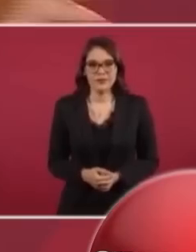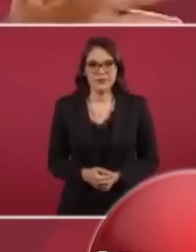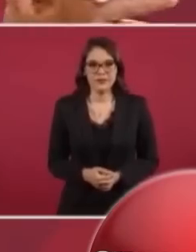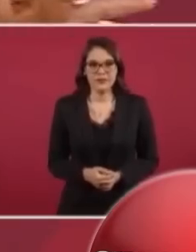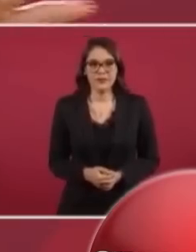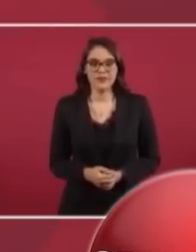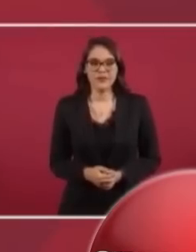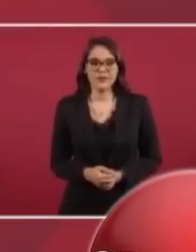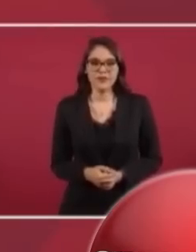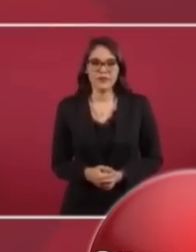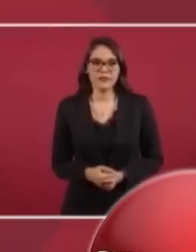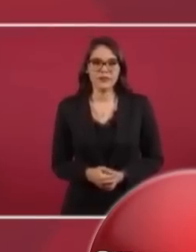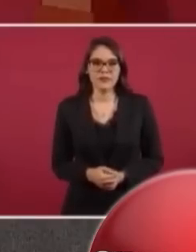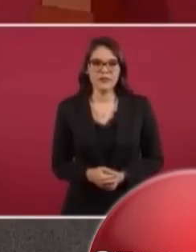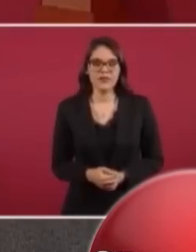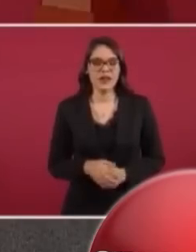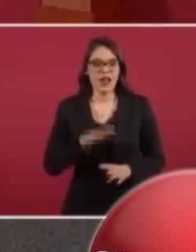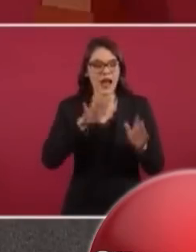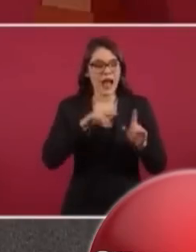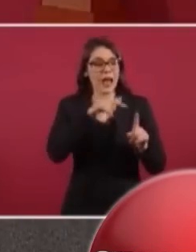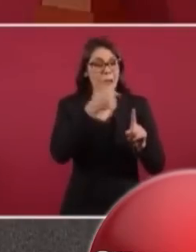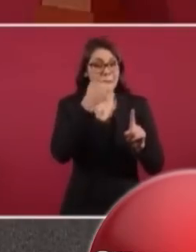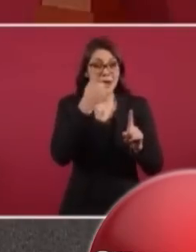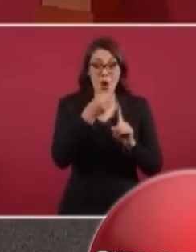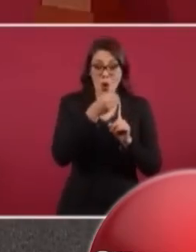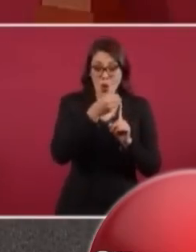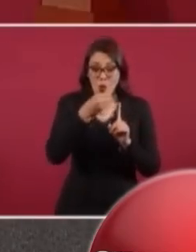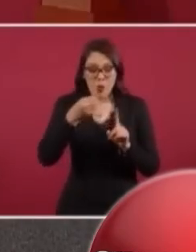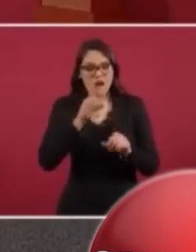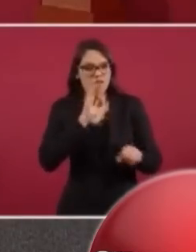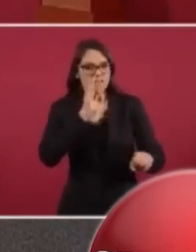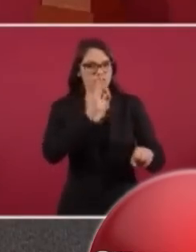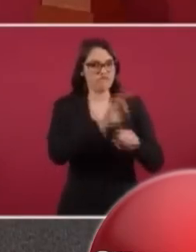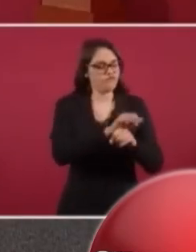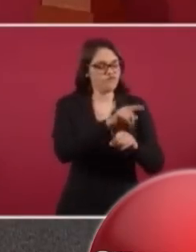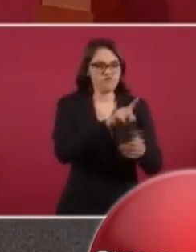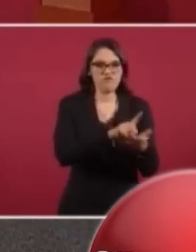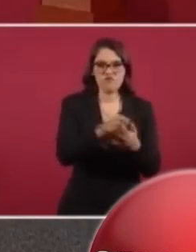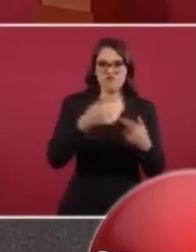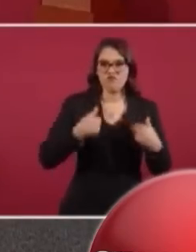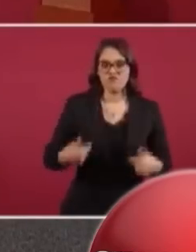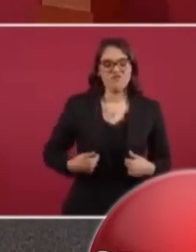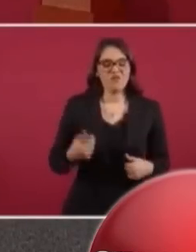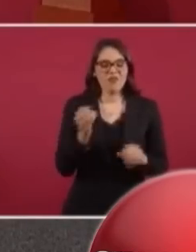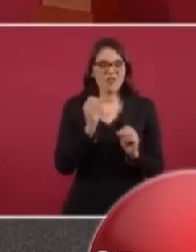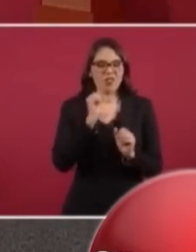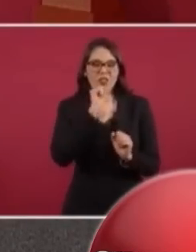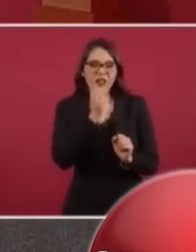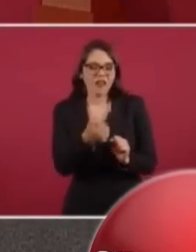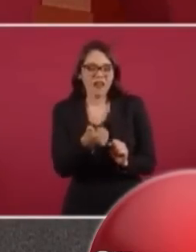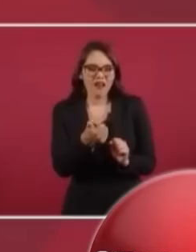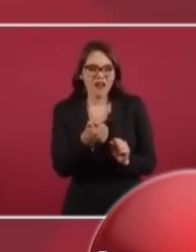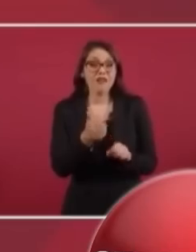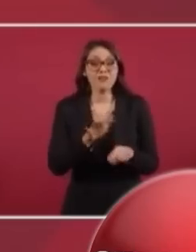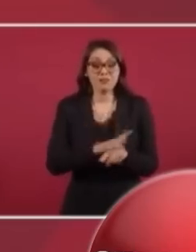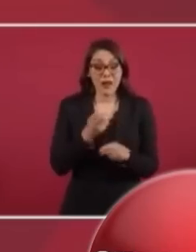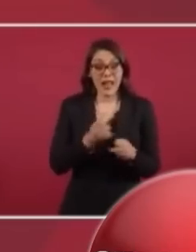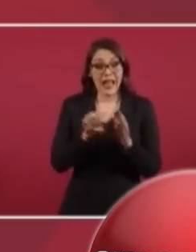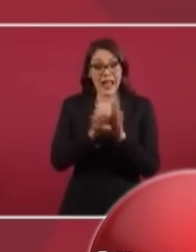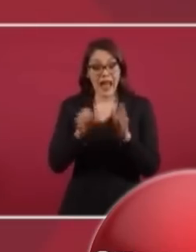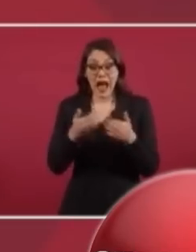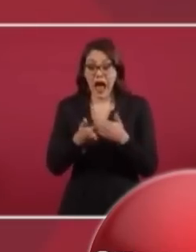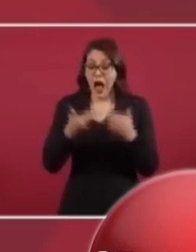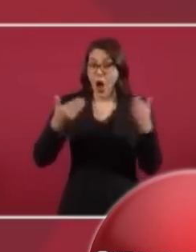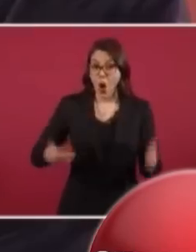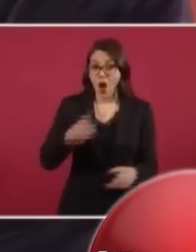Y no se defendían los derechos humanos. Entonces, ahora que en el Senado